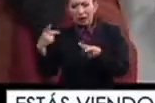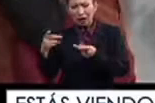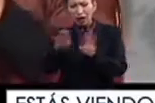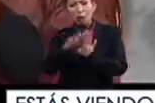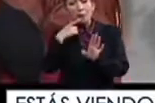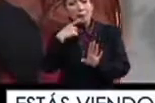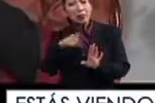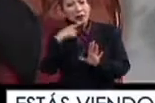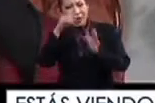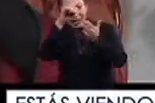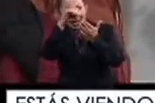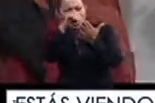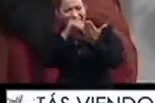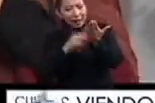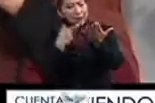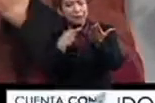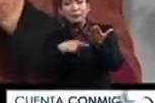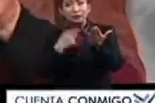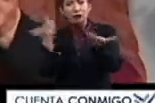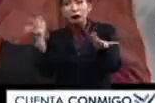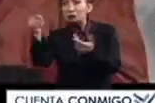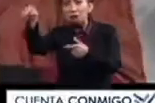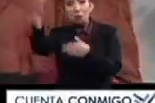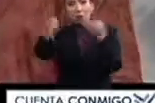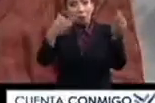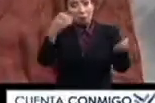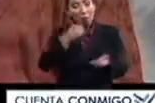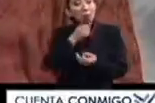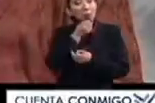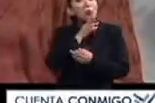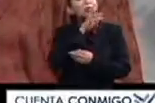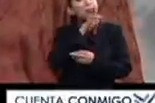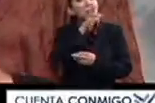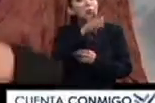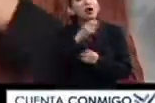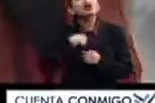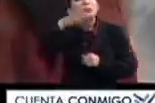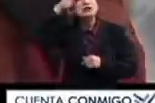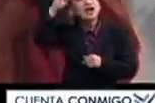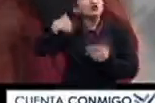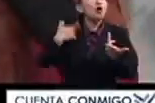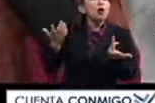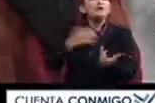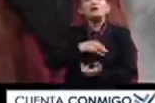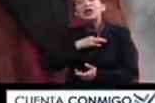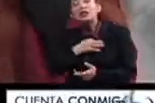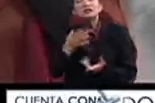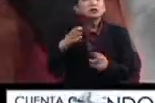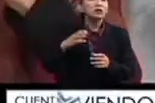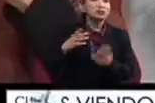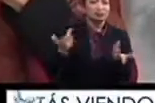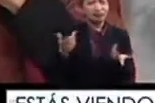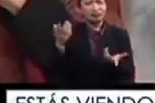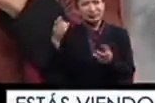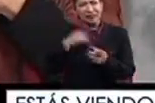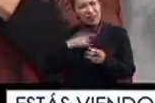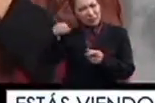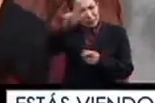de mandatos y que mucha gente acepta al pie de la letra. Y a mí me parece que se deben criticar, que se deben